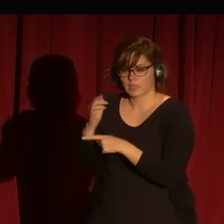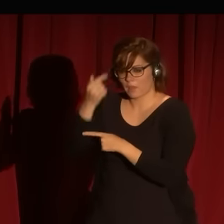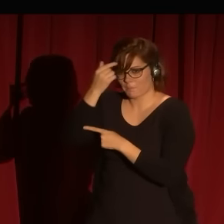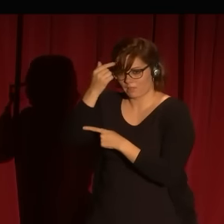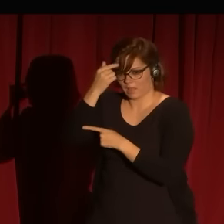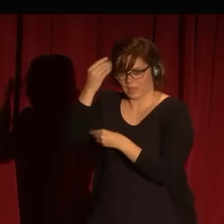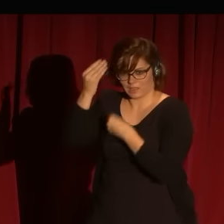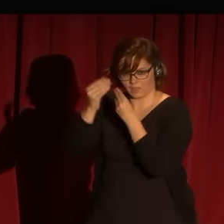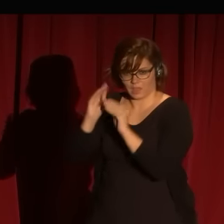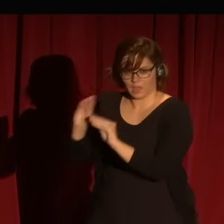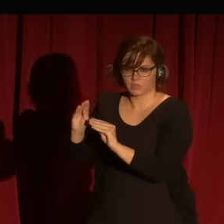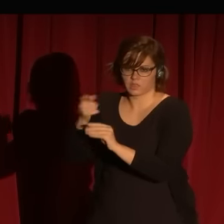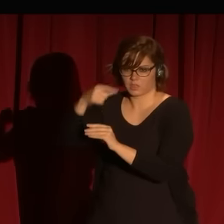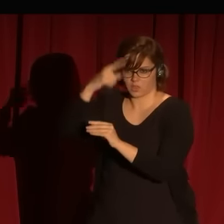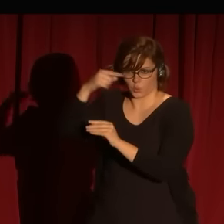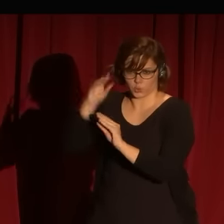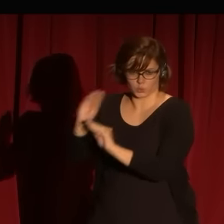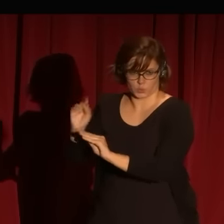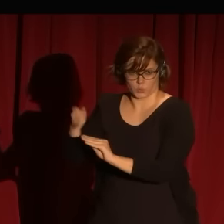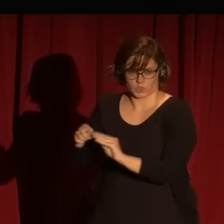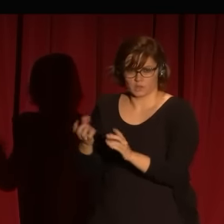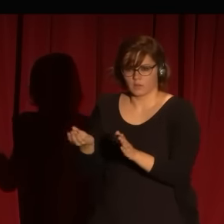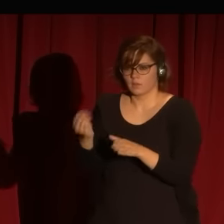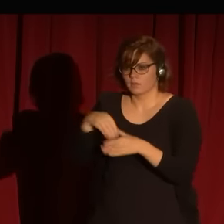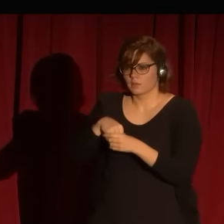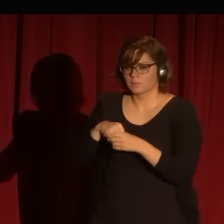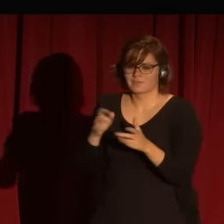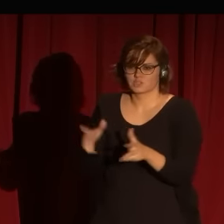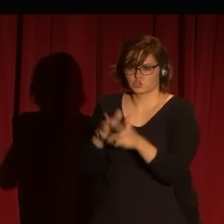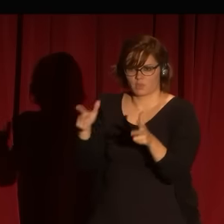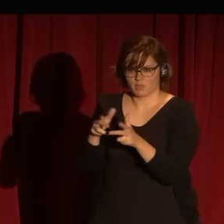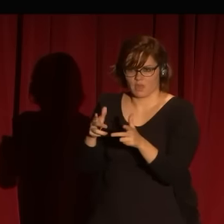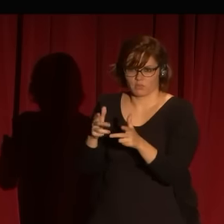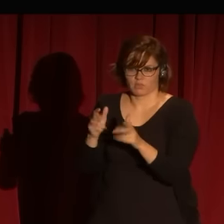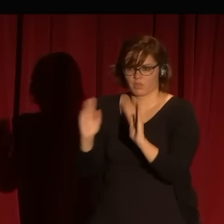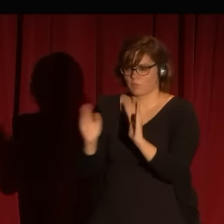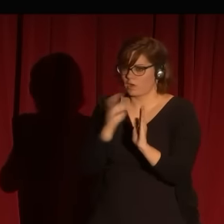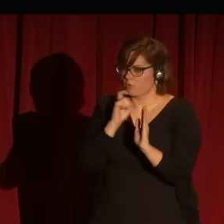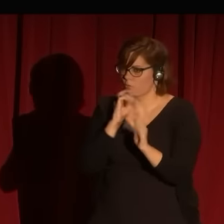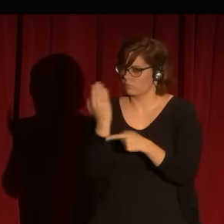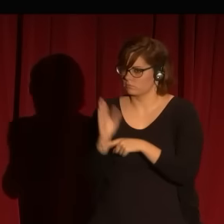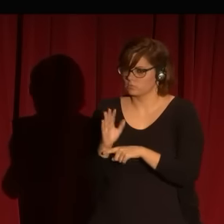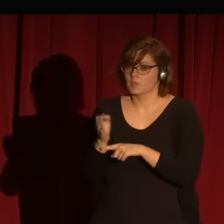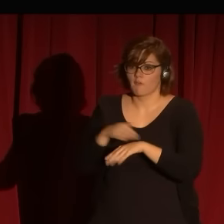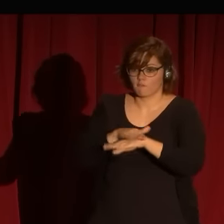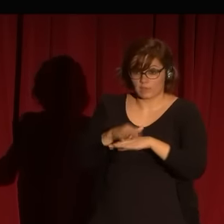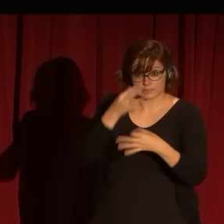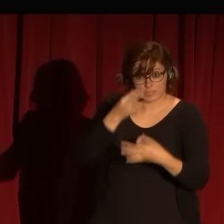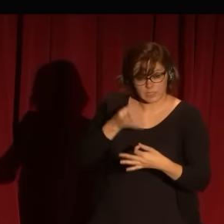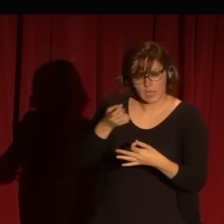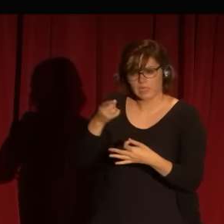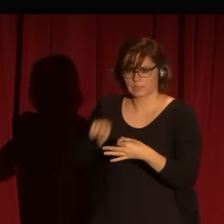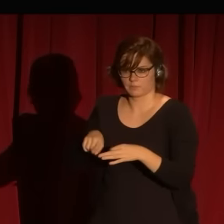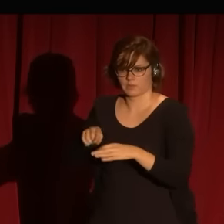han que reflejan lo el el Cómo es la sociedad de la época no Insisto que se basan en lo real y al mismo tiempo